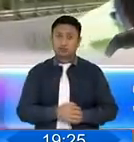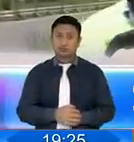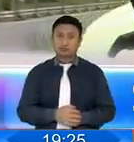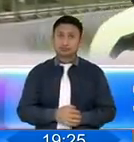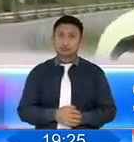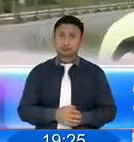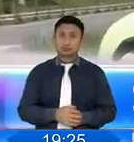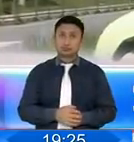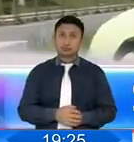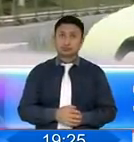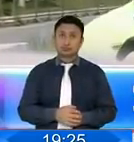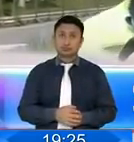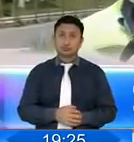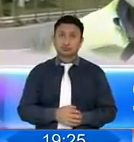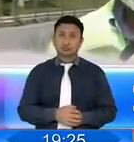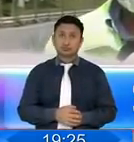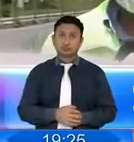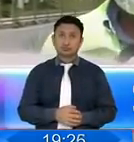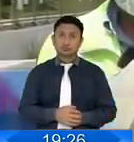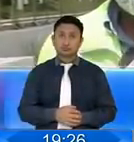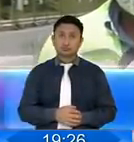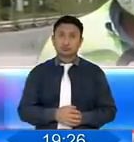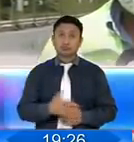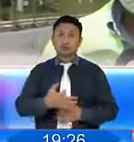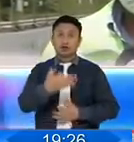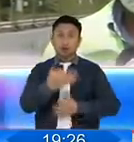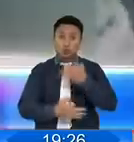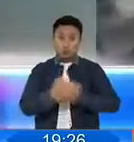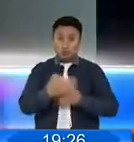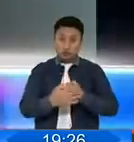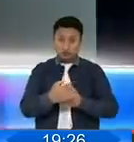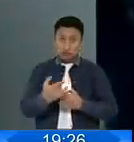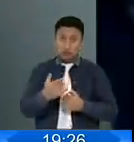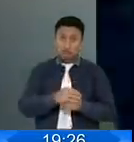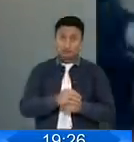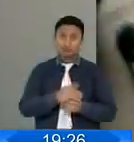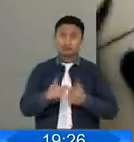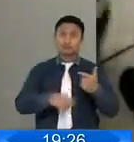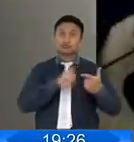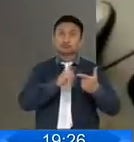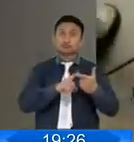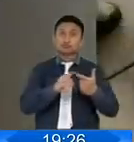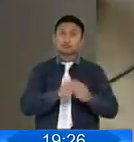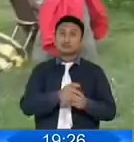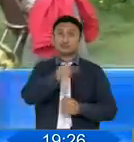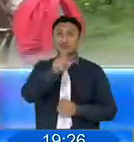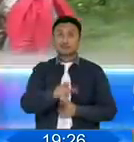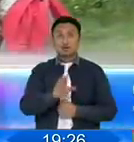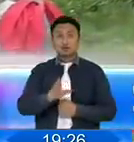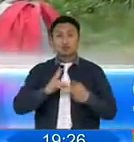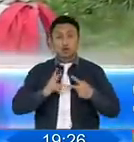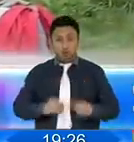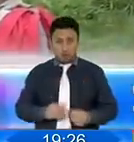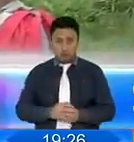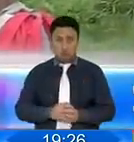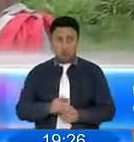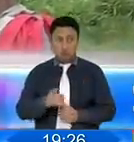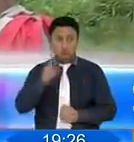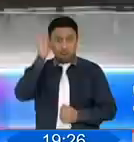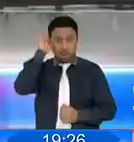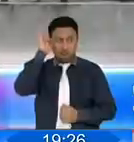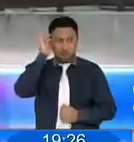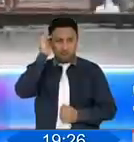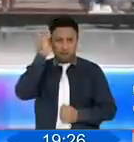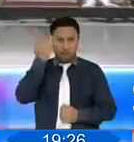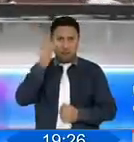señor juez de garantías. La segunda tuvo que ver con la salud de los internos y la preocupación de sus familiares por el aumento de